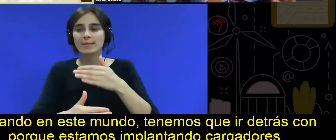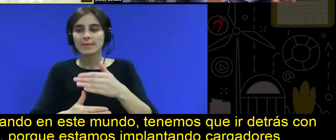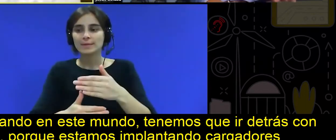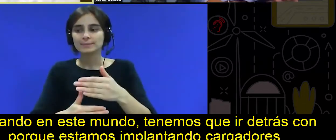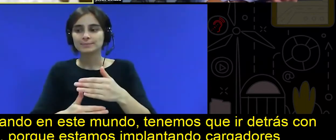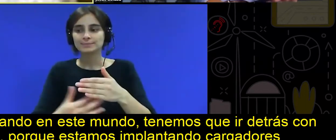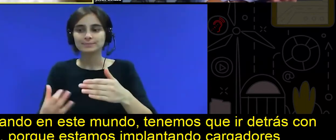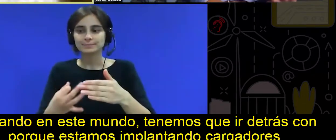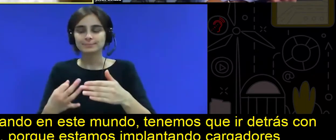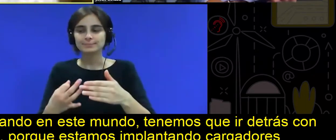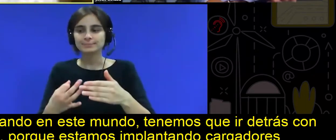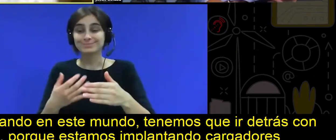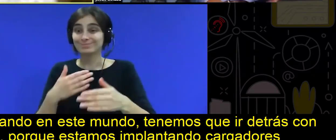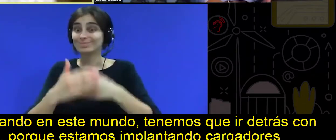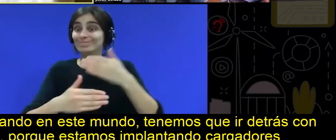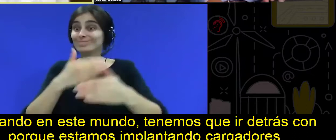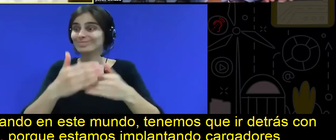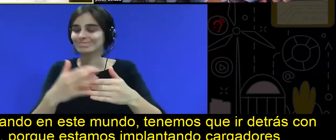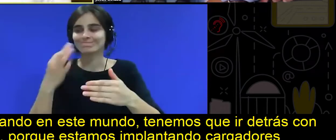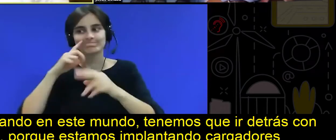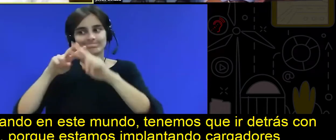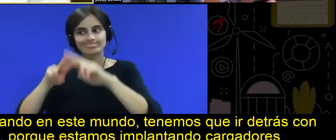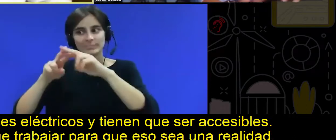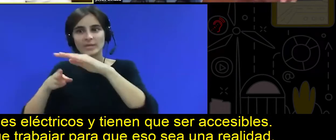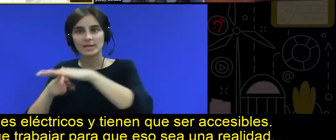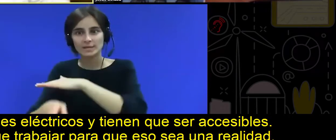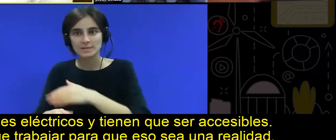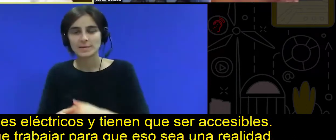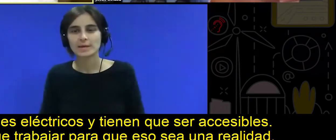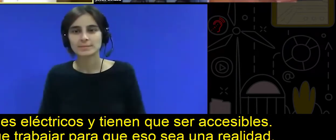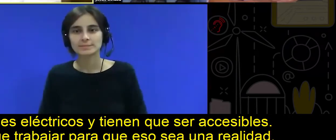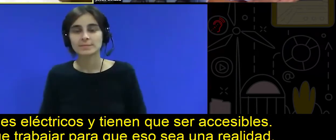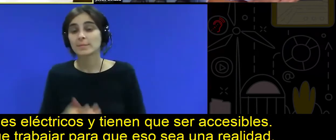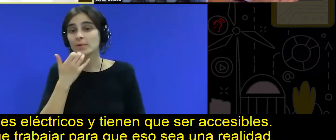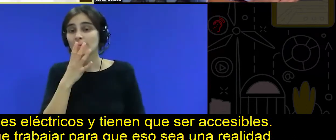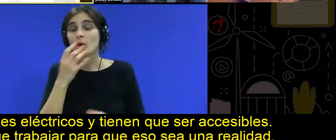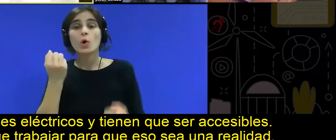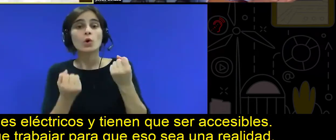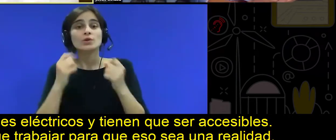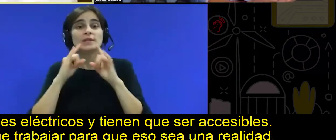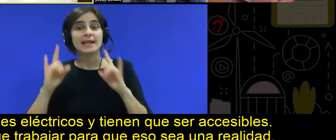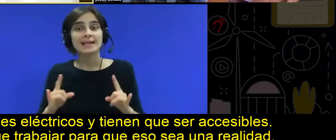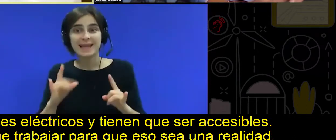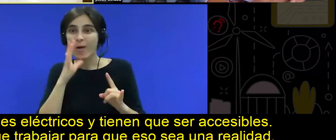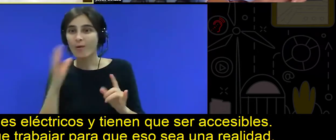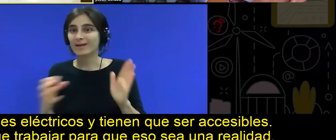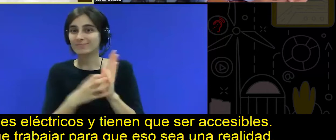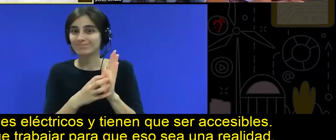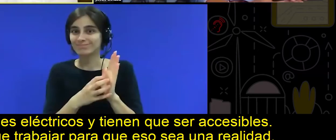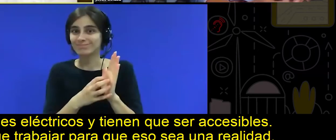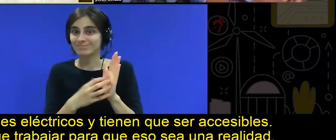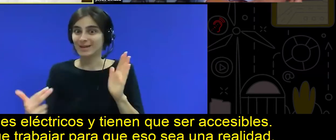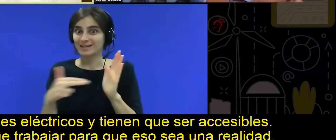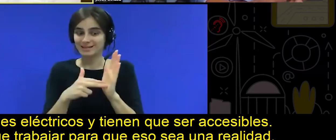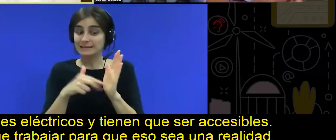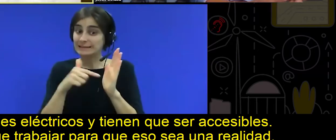la accesibilidad, porque ahora estamos implantando cargadores para los coches eléctricos y tienen que ser accesibles y tenemos que trabajar para que